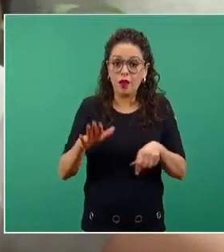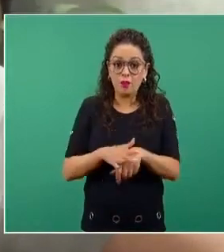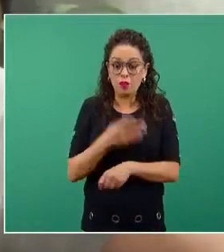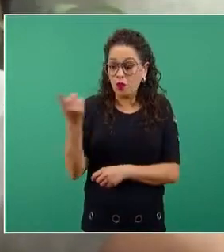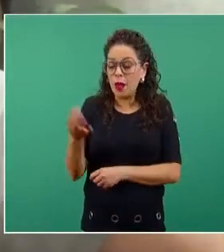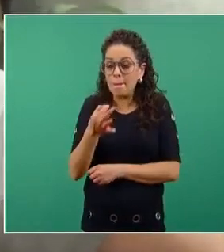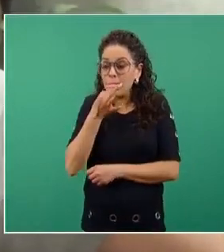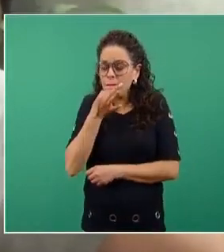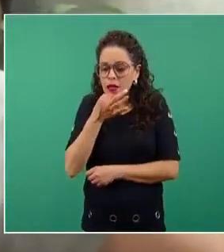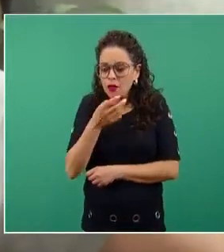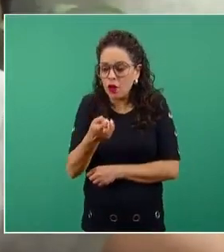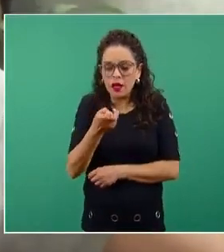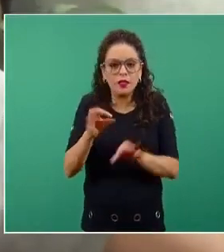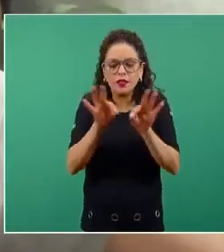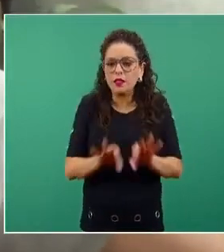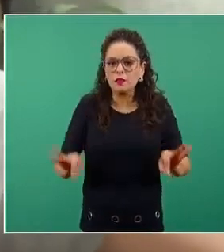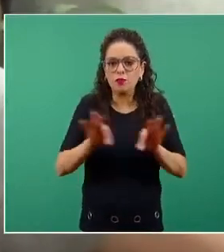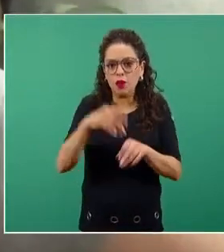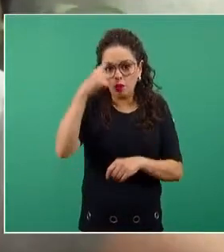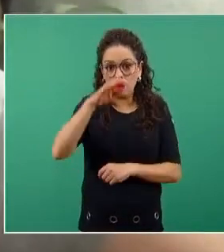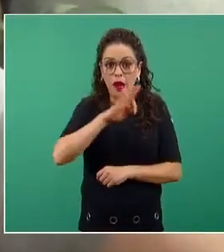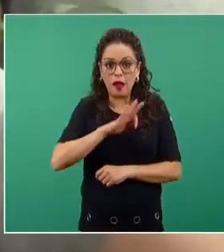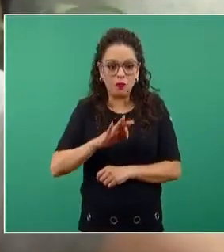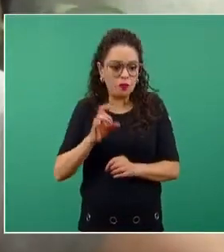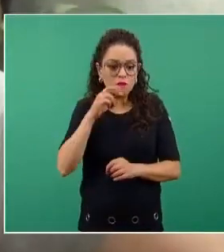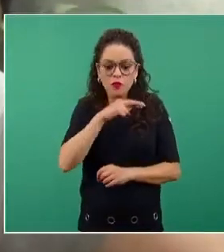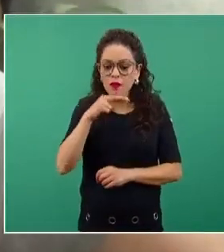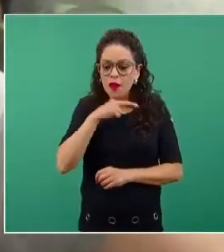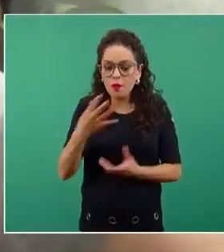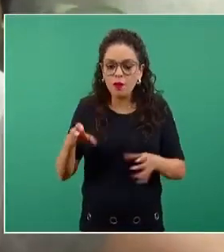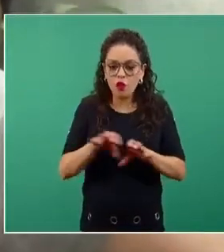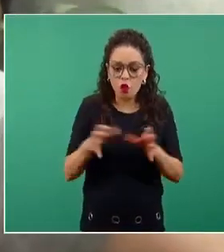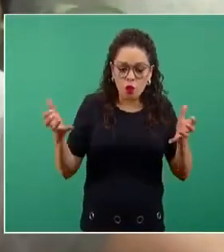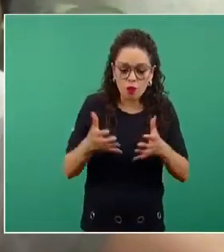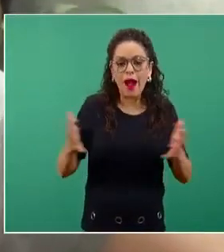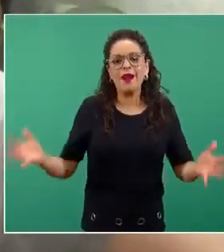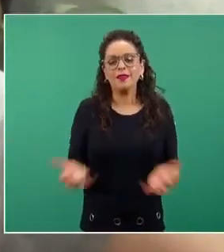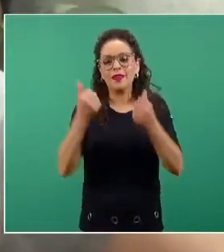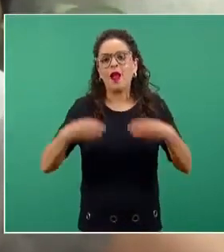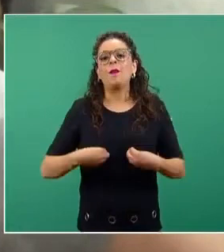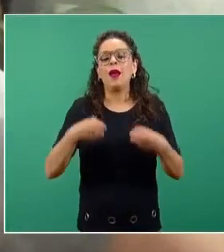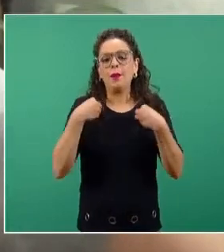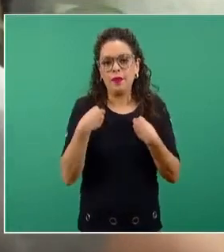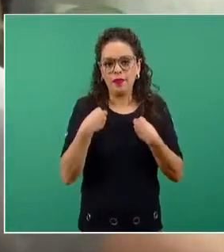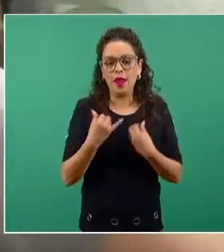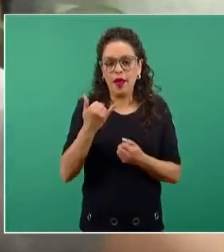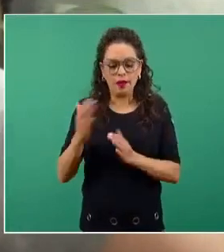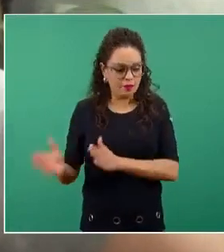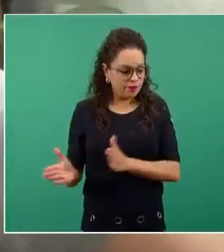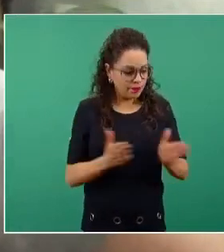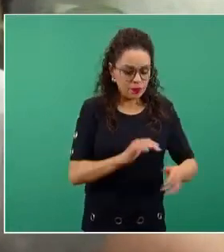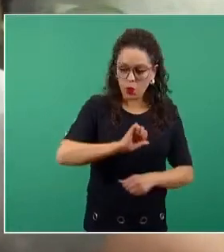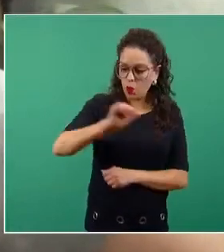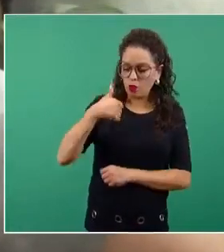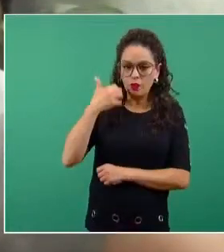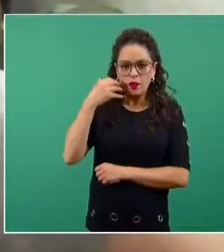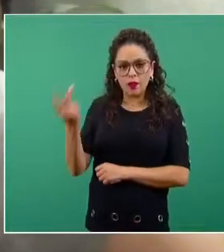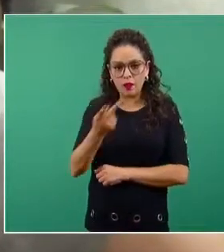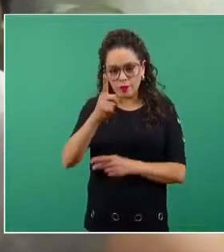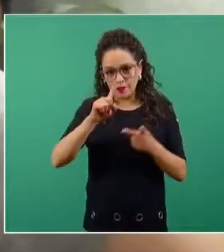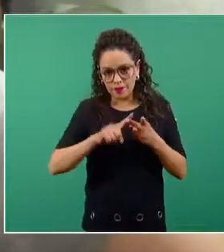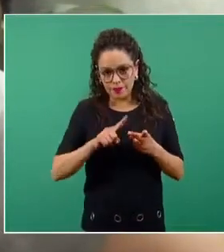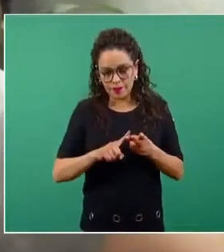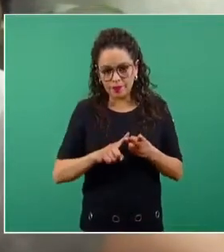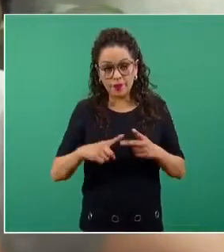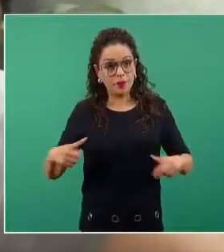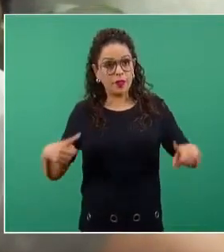en la estrategia no se estaría pensando en integrar este tipo de equipos. Y por otra parte también, doctora Lomía, preguntarle si en estos